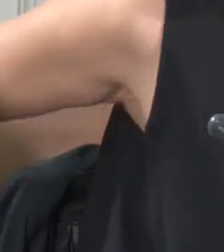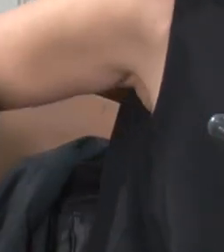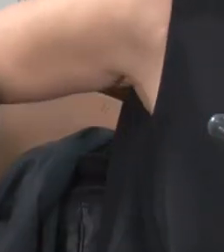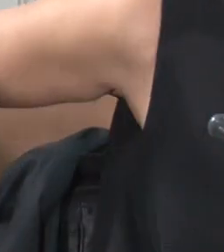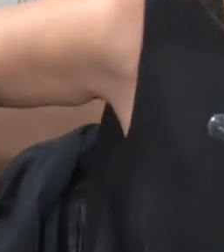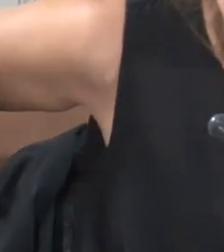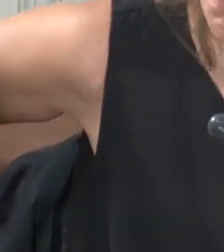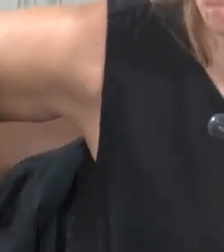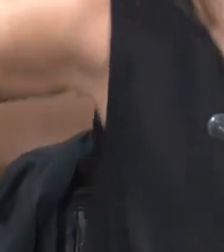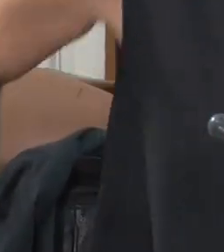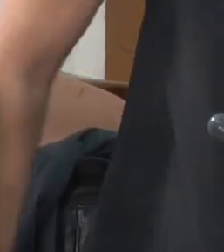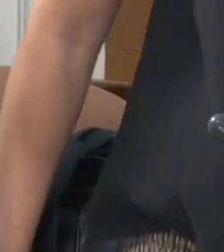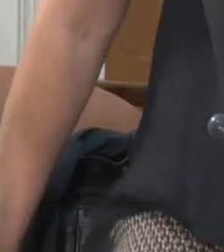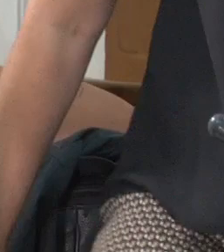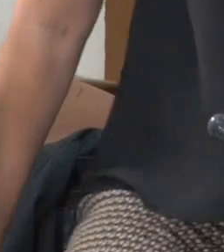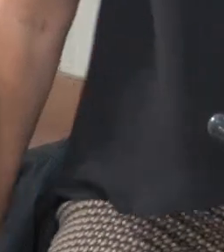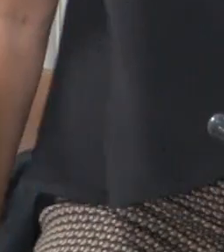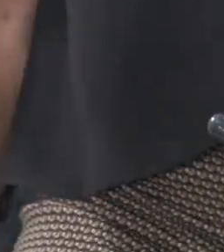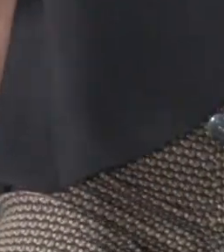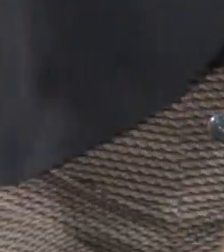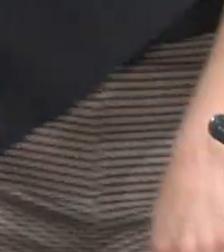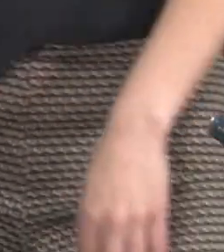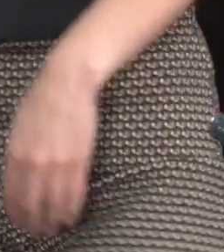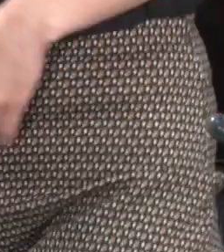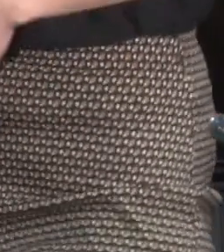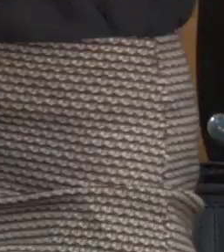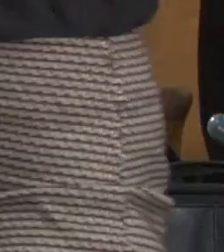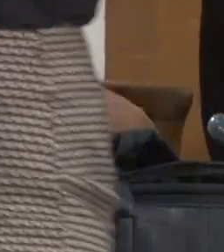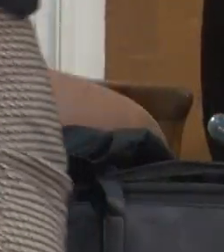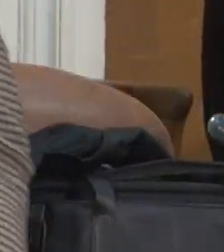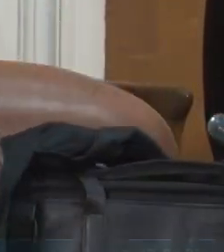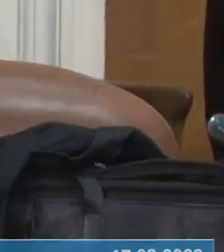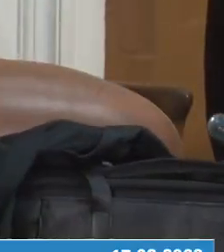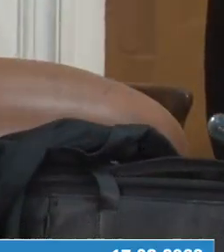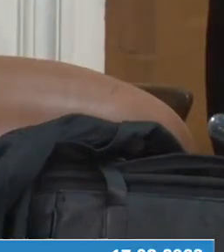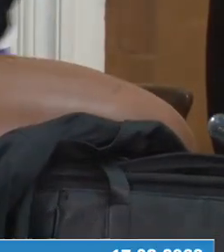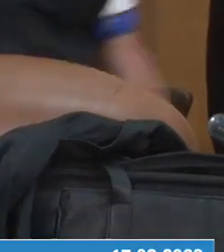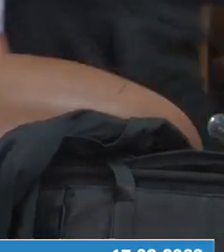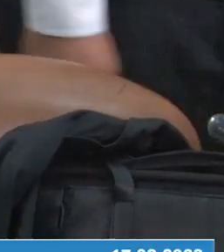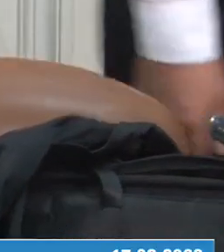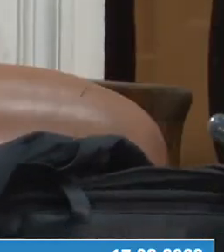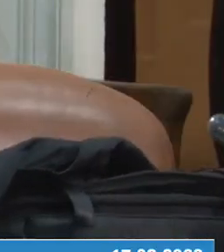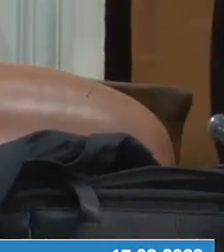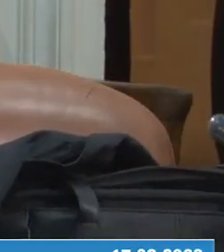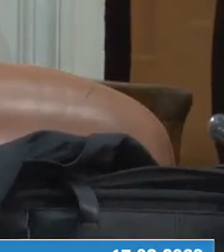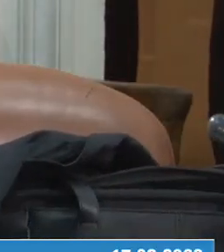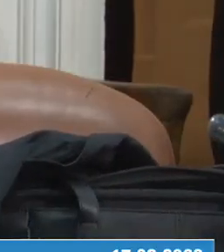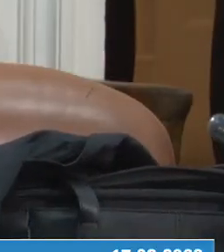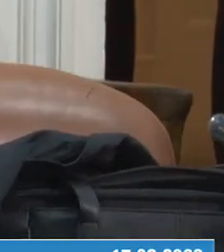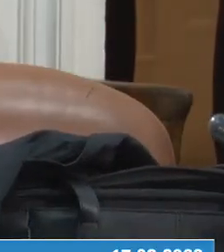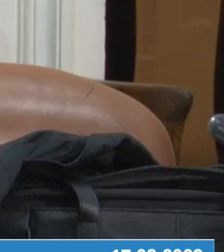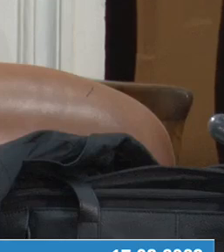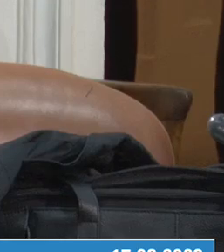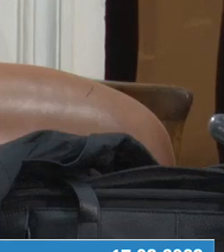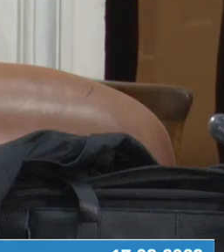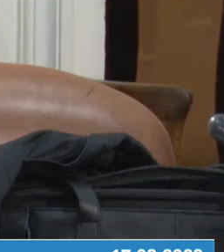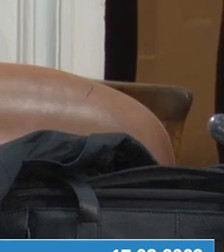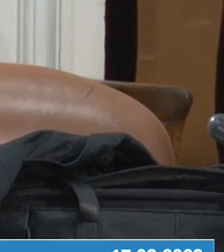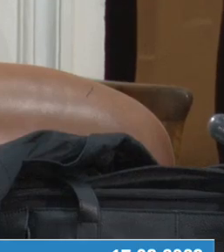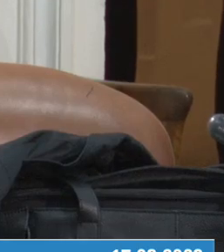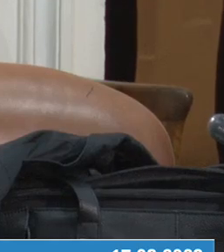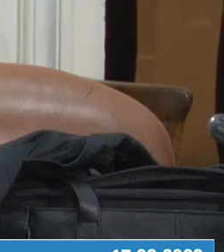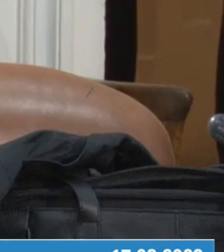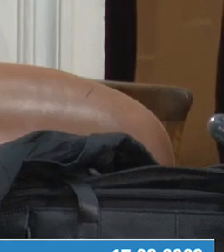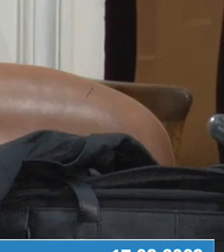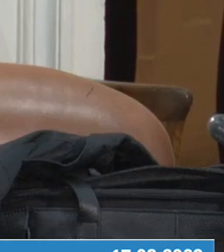los principios en la nueva propuesta de normativa constitucional, su importancia y su contenido. Se encuentra aquí en